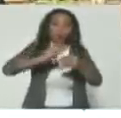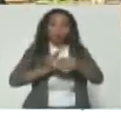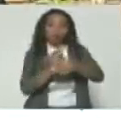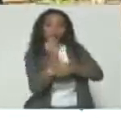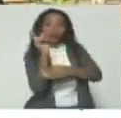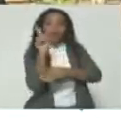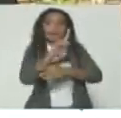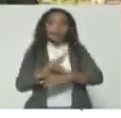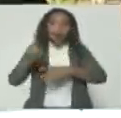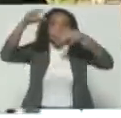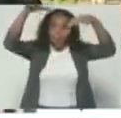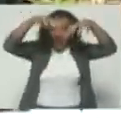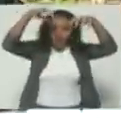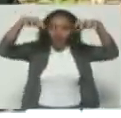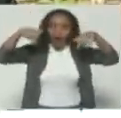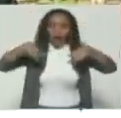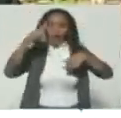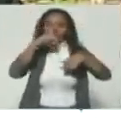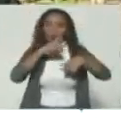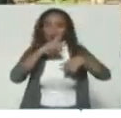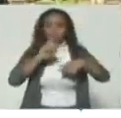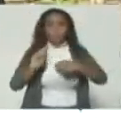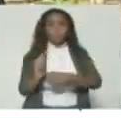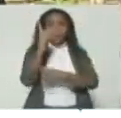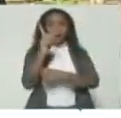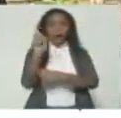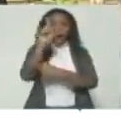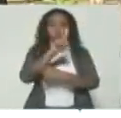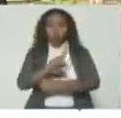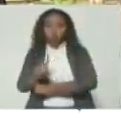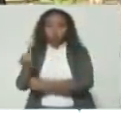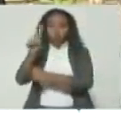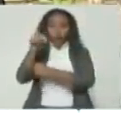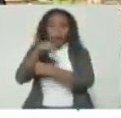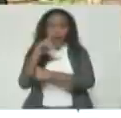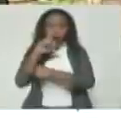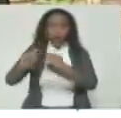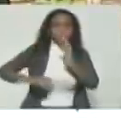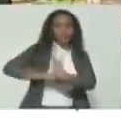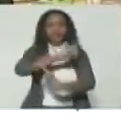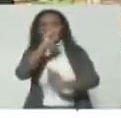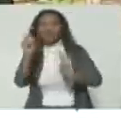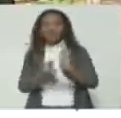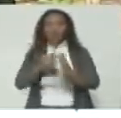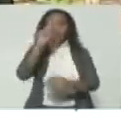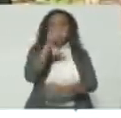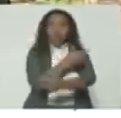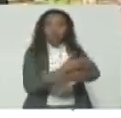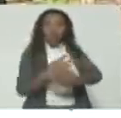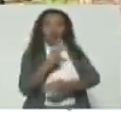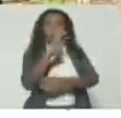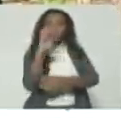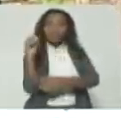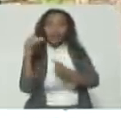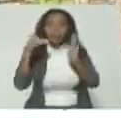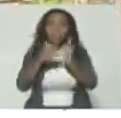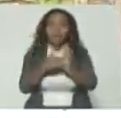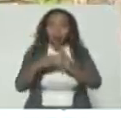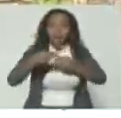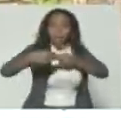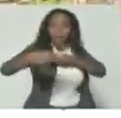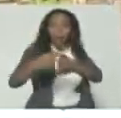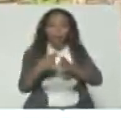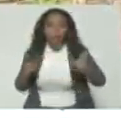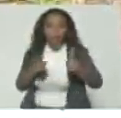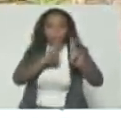este año, el primer ciclo del año, con un total de 1.400.000 hectáreas